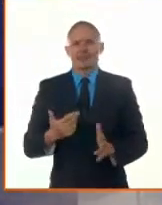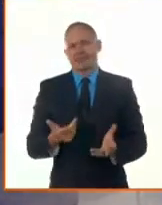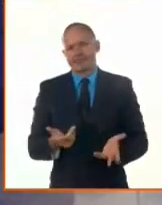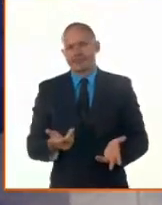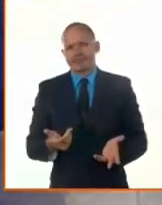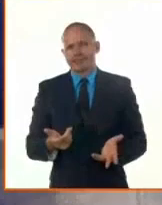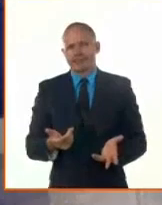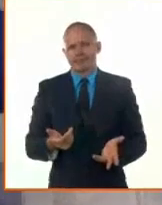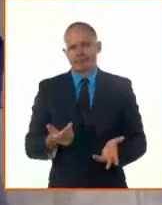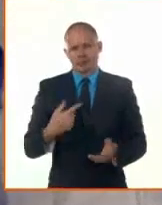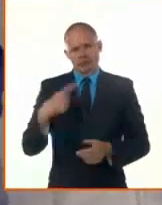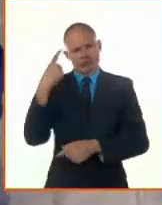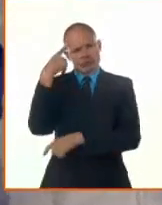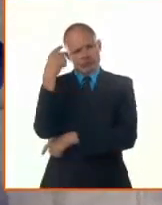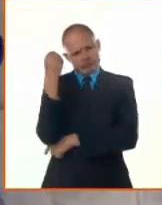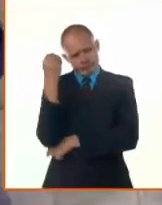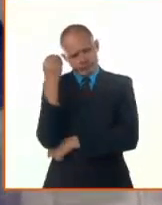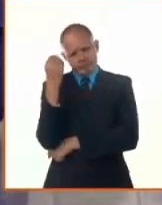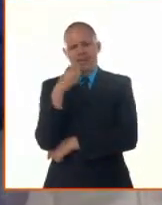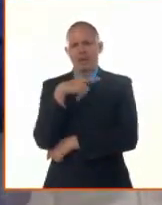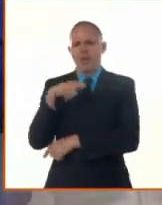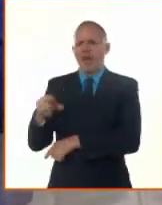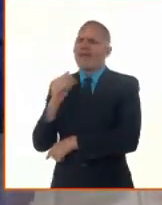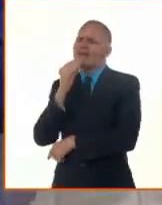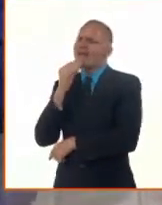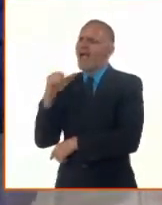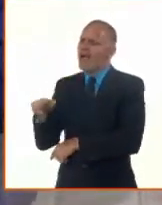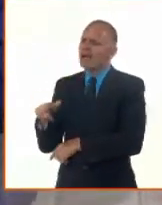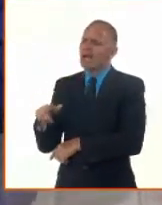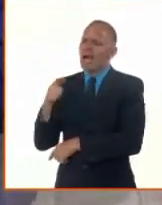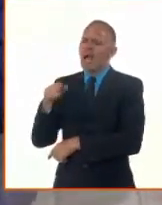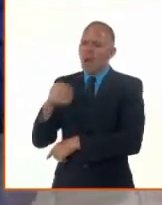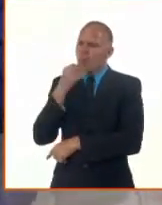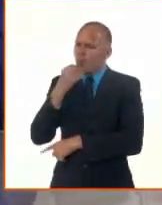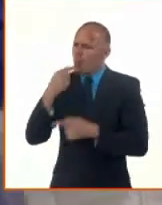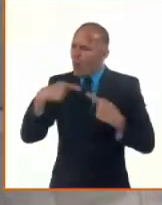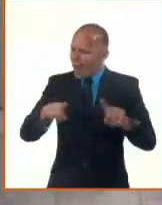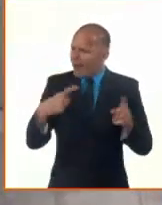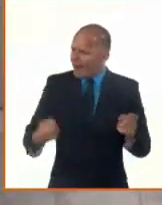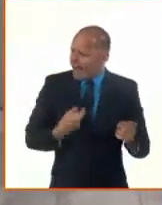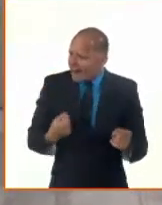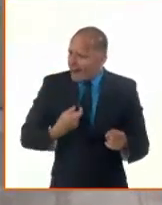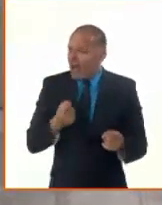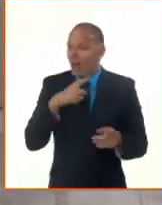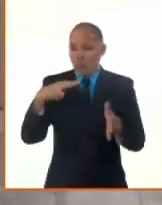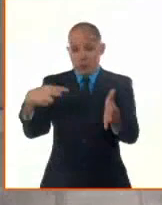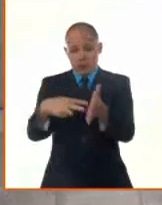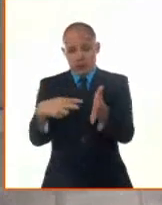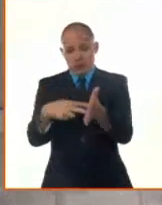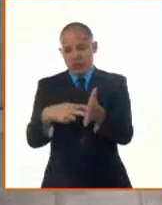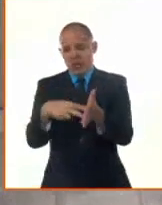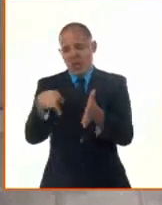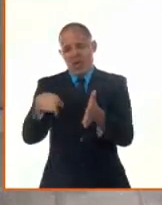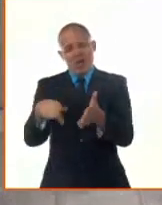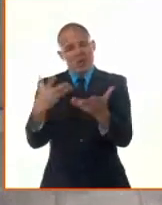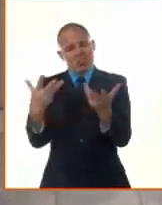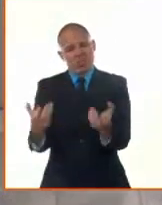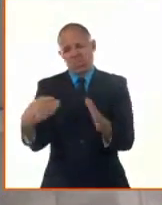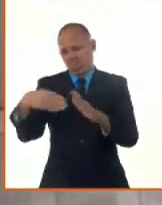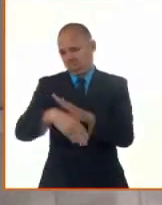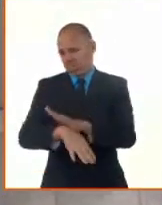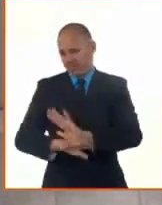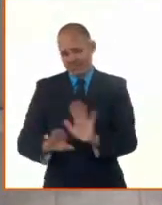de desarrollar una guerra porque tú puedes decir Siria está devastada el Líbano no tiene un gobierno constituido